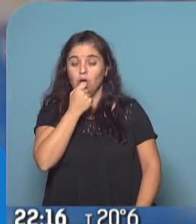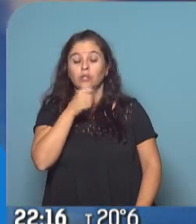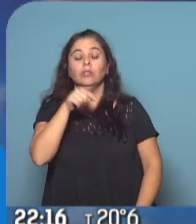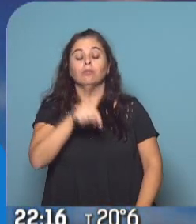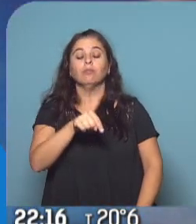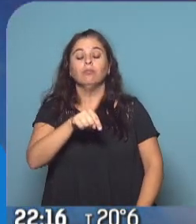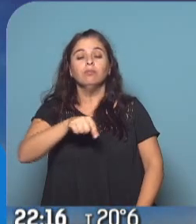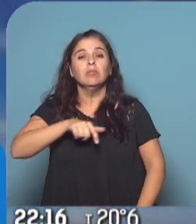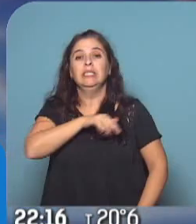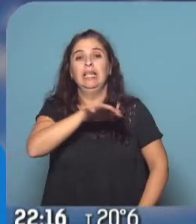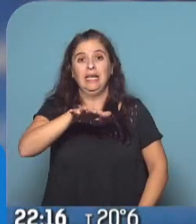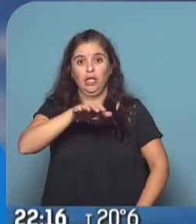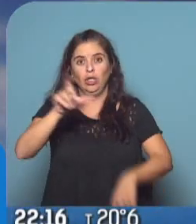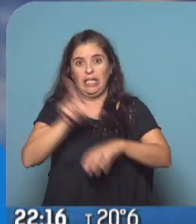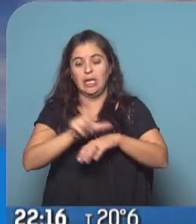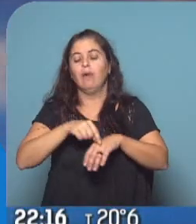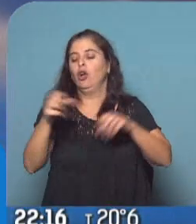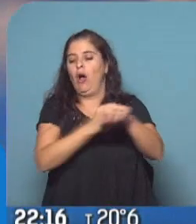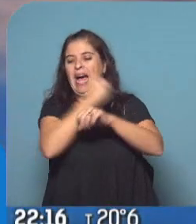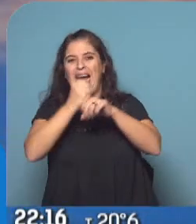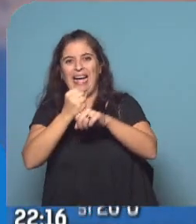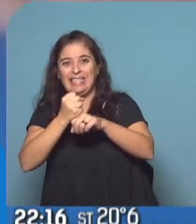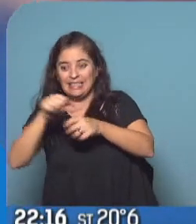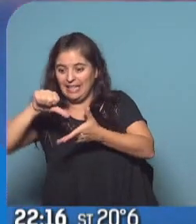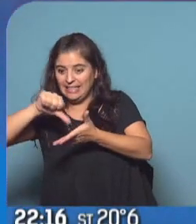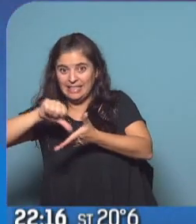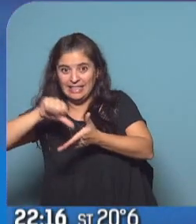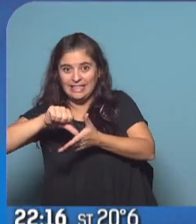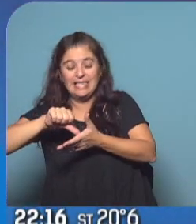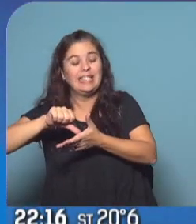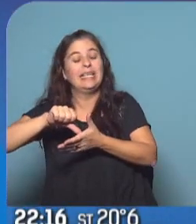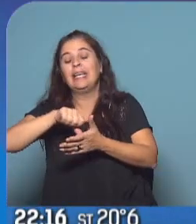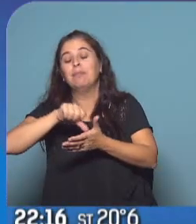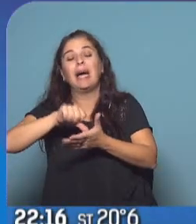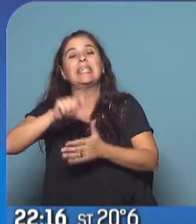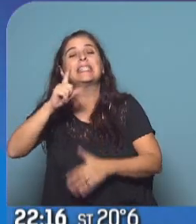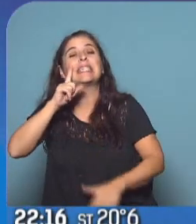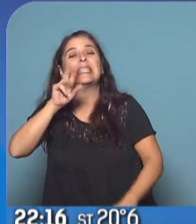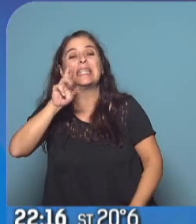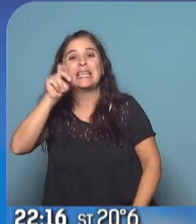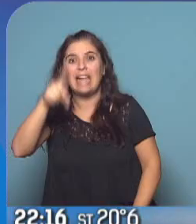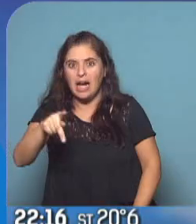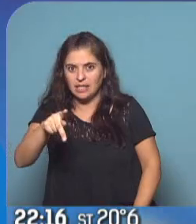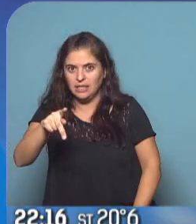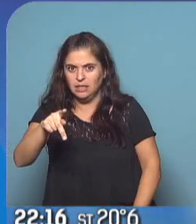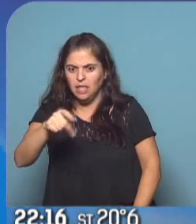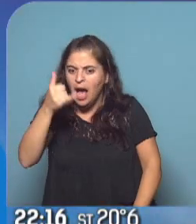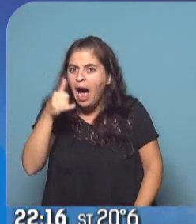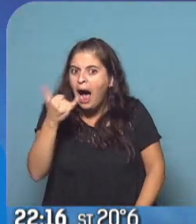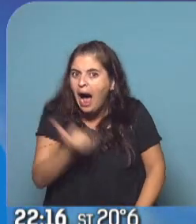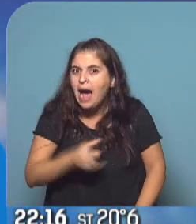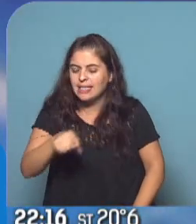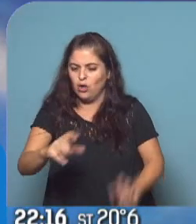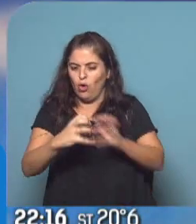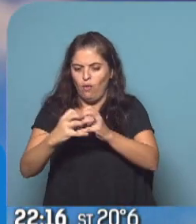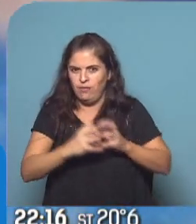Eso lo recordemos que para los sauditas son todos infieles y de por sí. No solamente es la cuestión religiosa, está la cuestión entre persas y árabes,